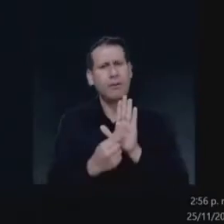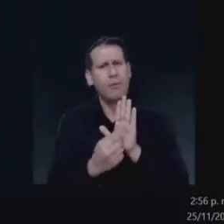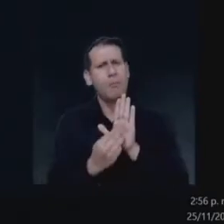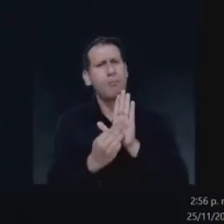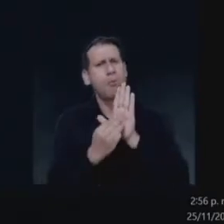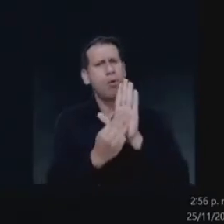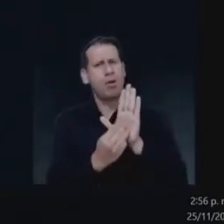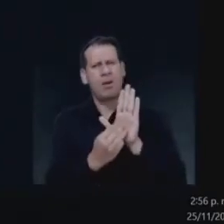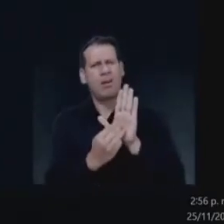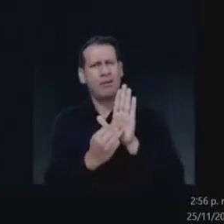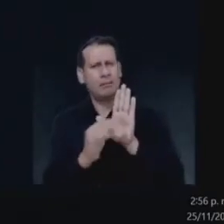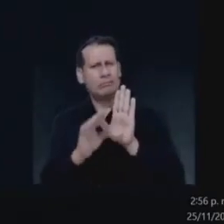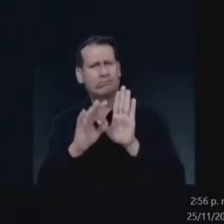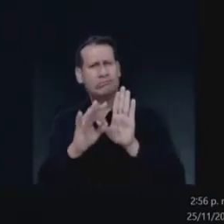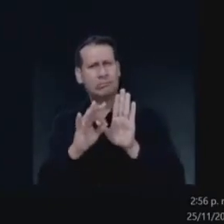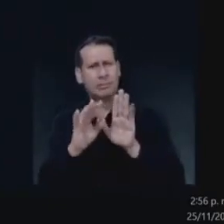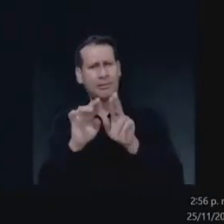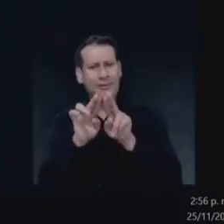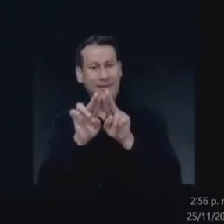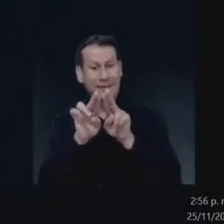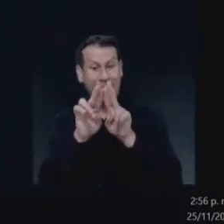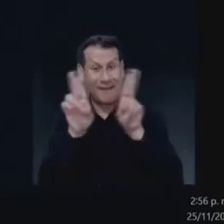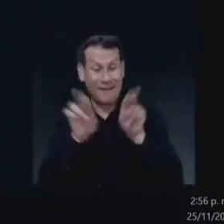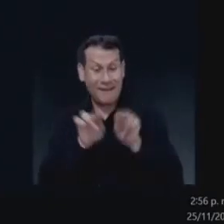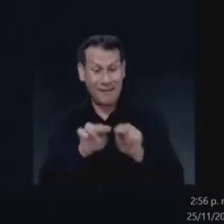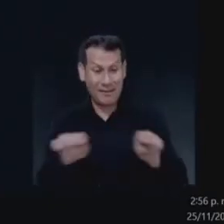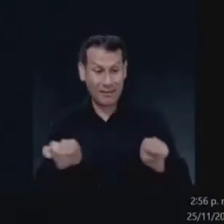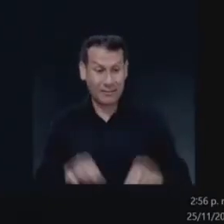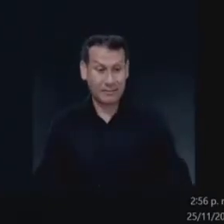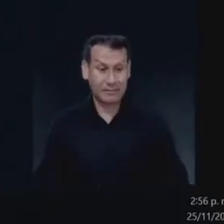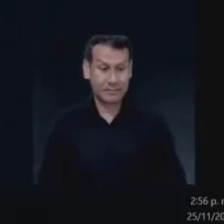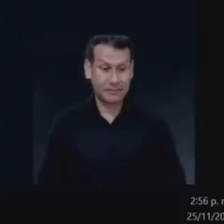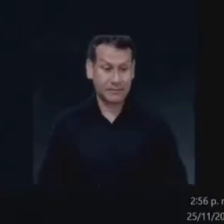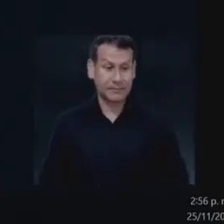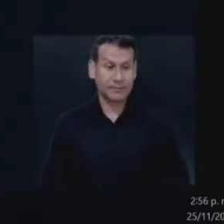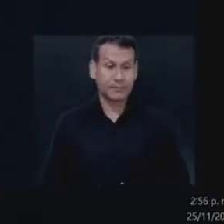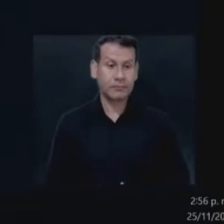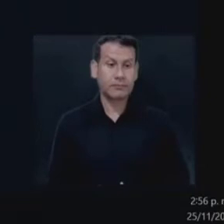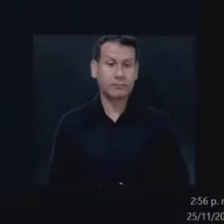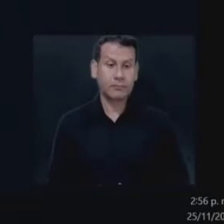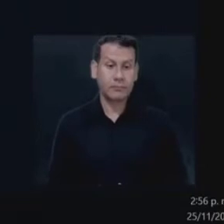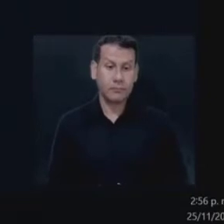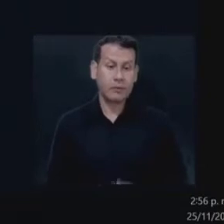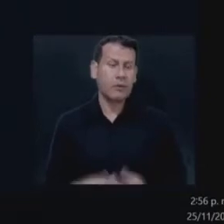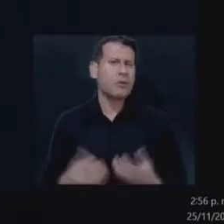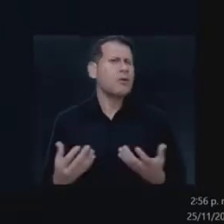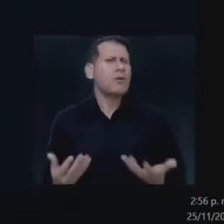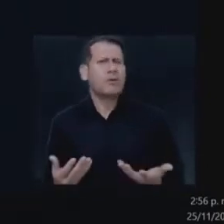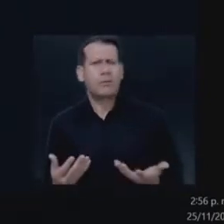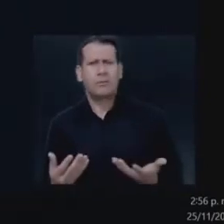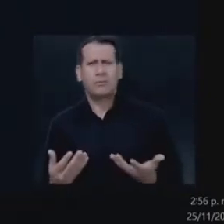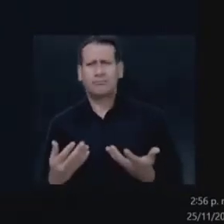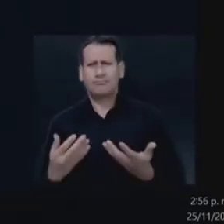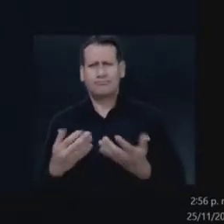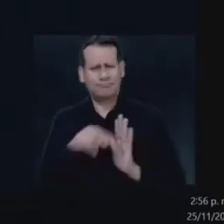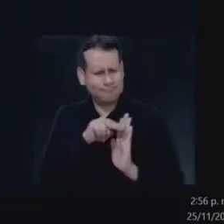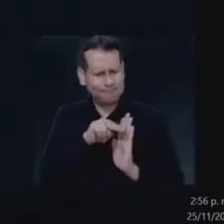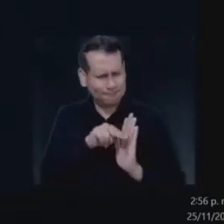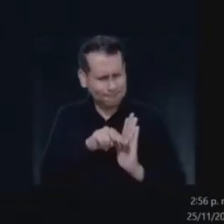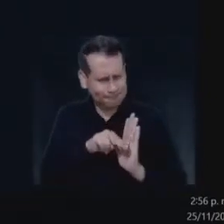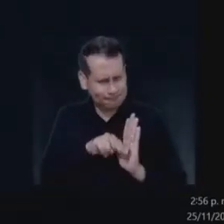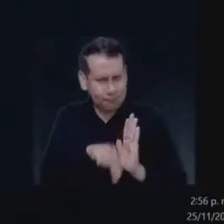población, tenemos todas las regulaciones, los procesos, todo adecuado para ese modelo